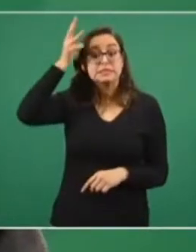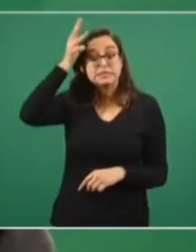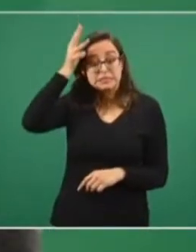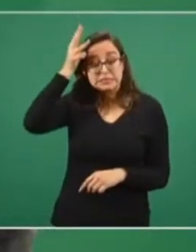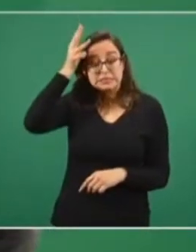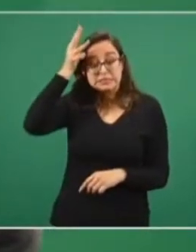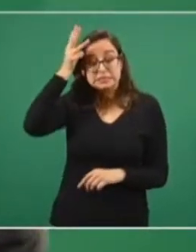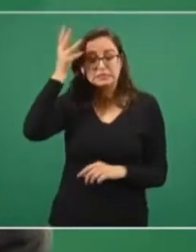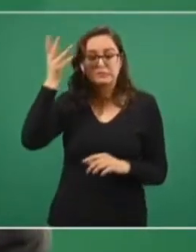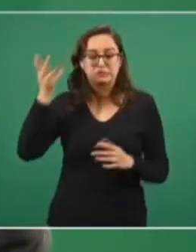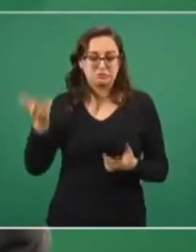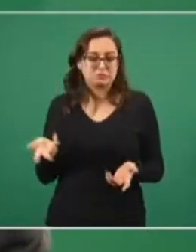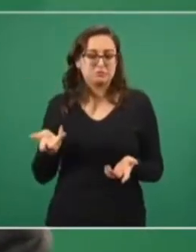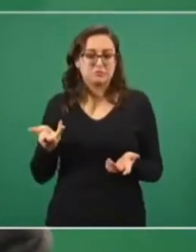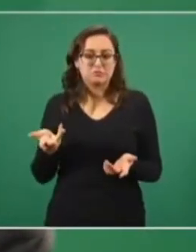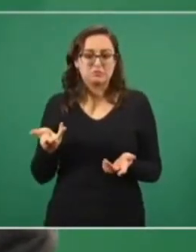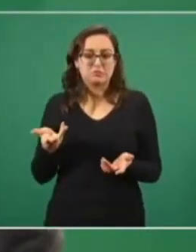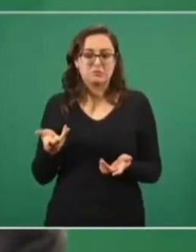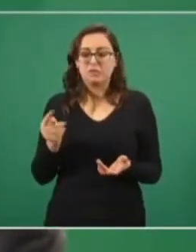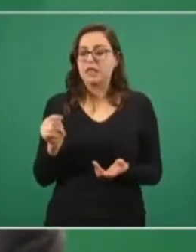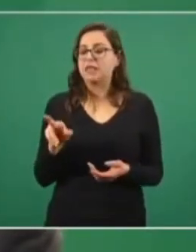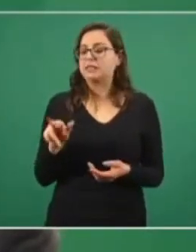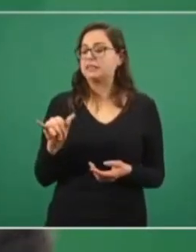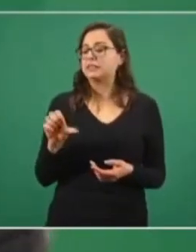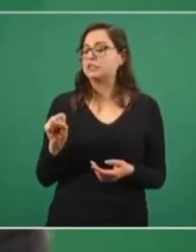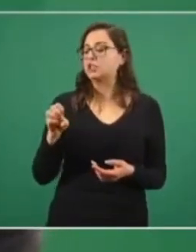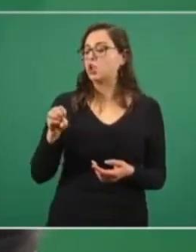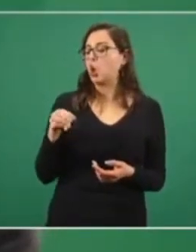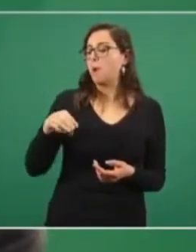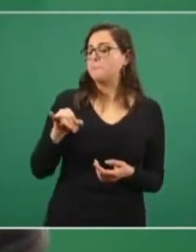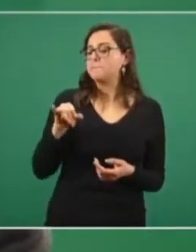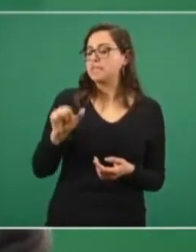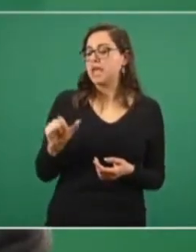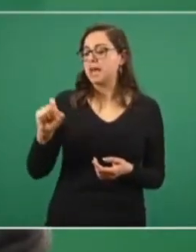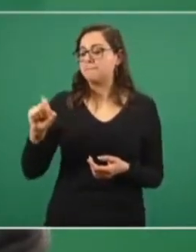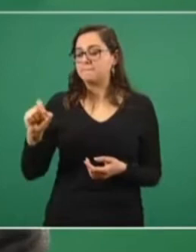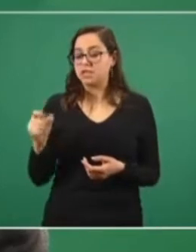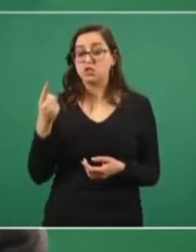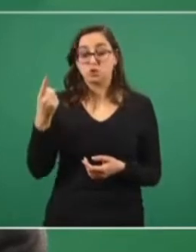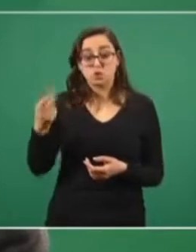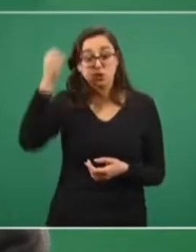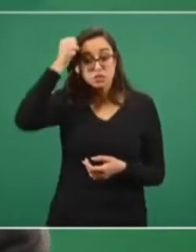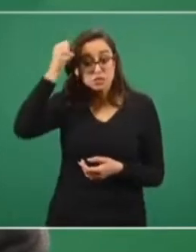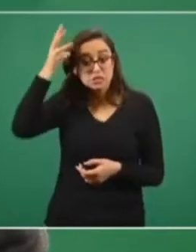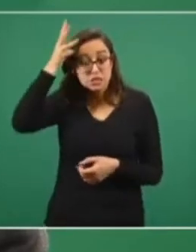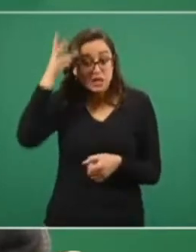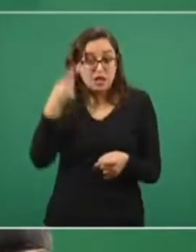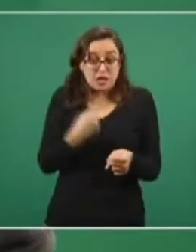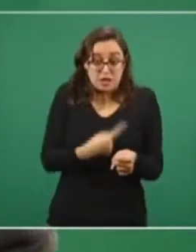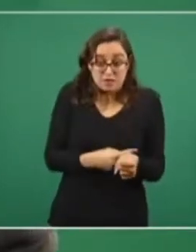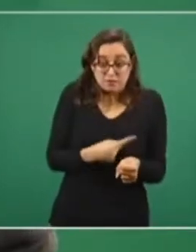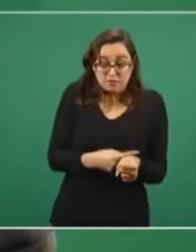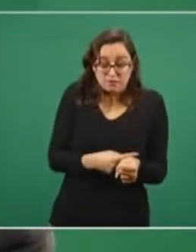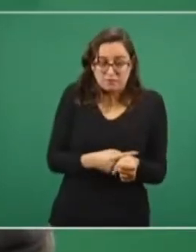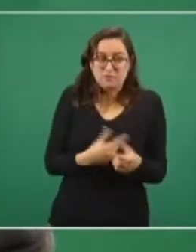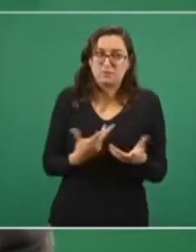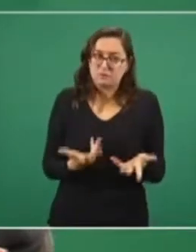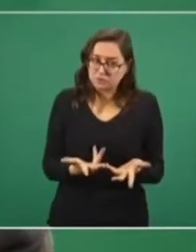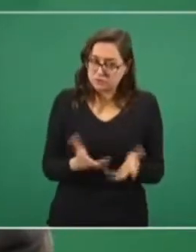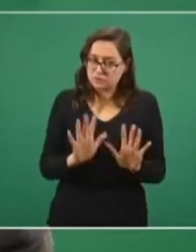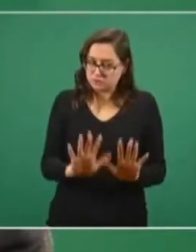así conocido técnicamente, también se llama como trisomía 21, es una condición en la que los